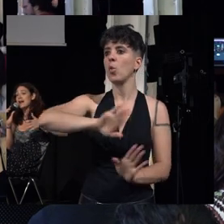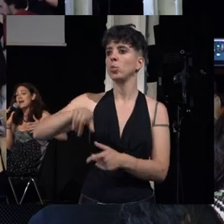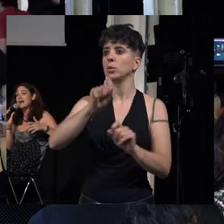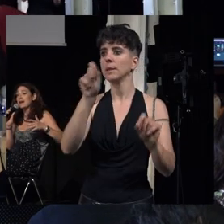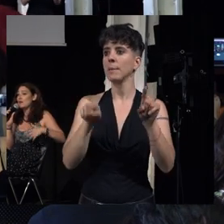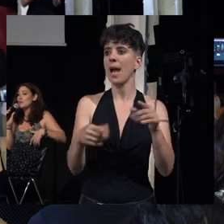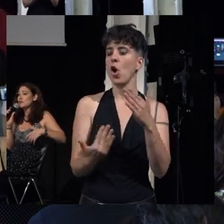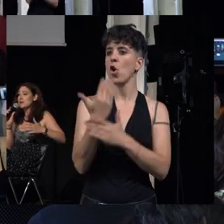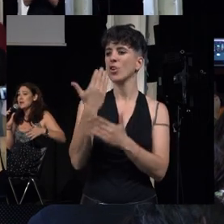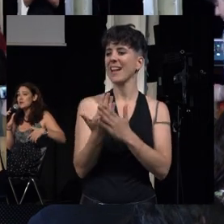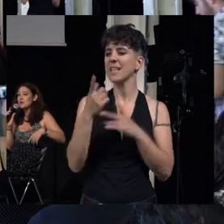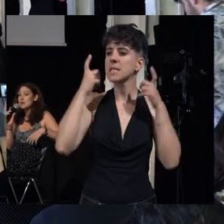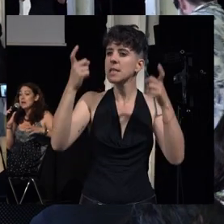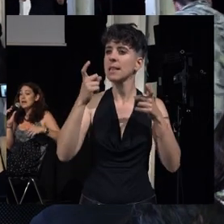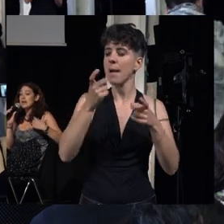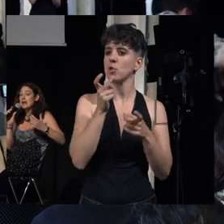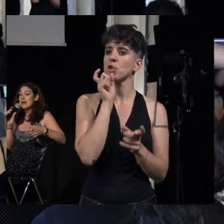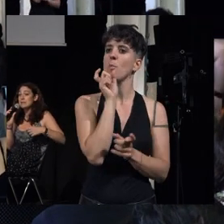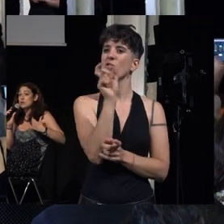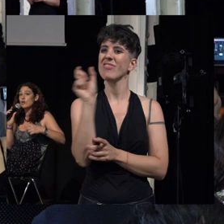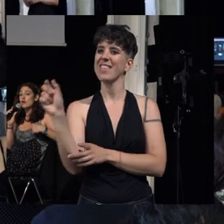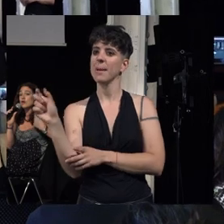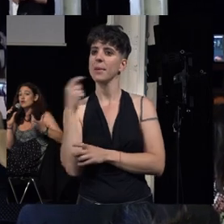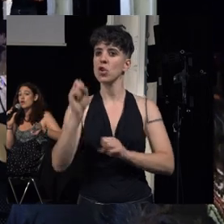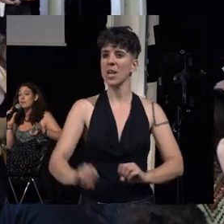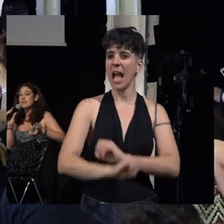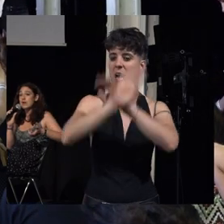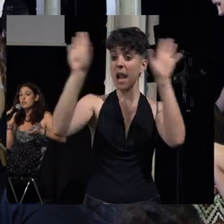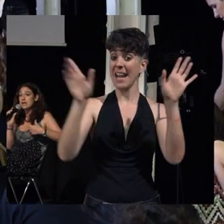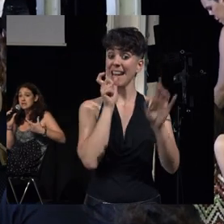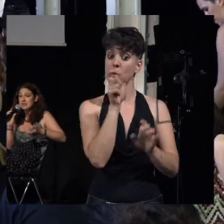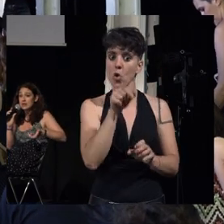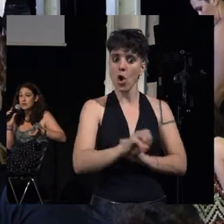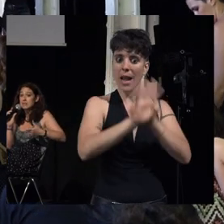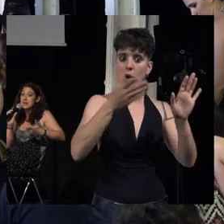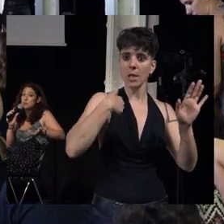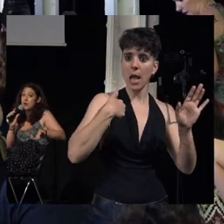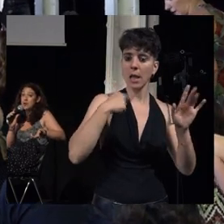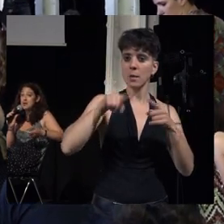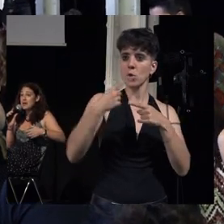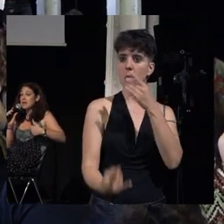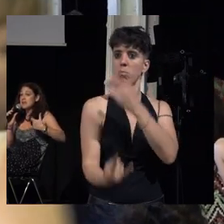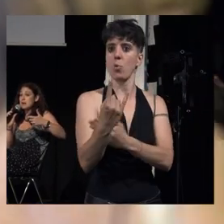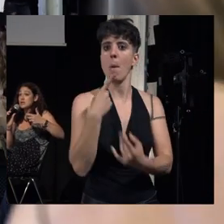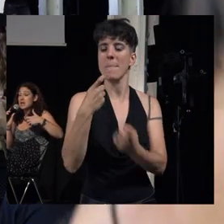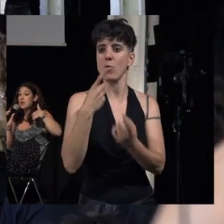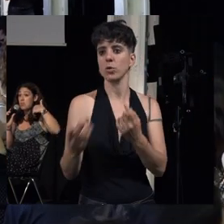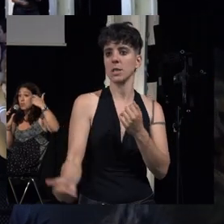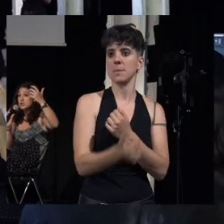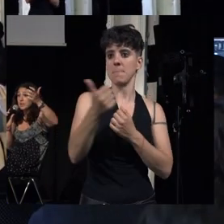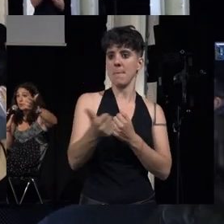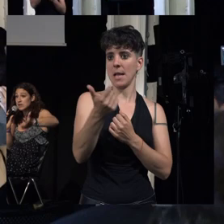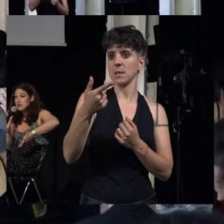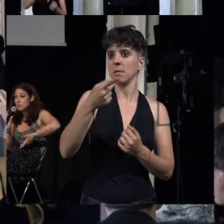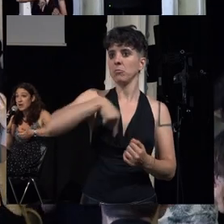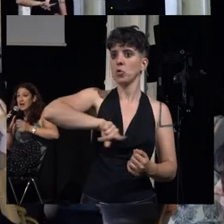intentando aclarar algunos términos y cada vez que aclaramos uno yo creo que nos surgen más preguntas. Creo que también es bueno que salgamos de aquí con